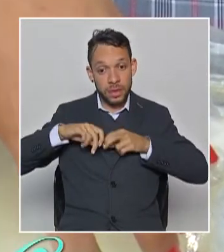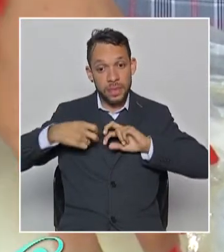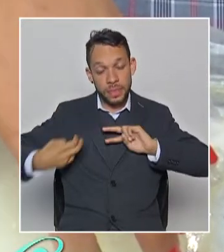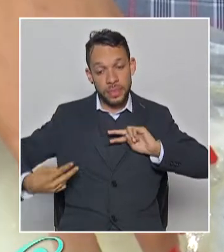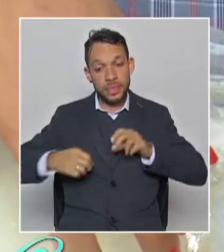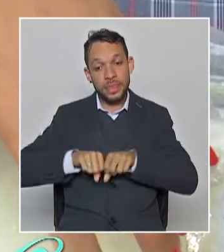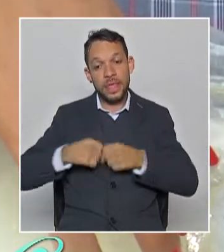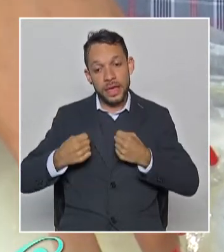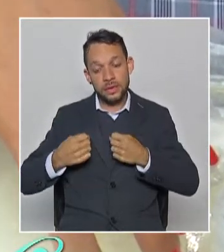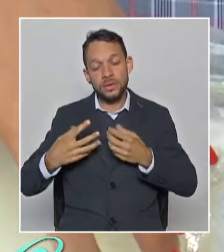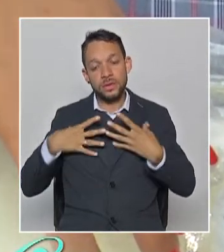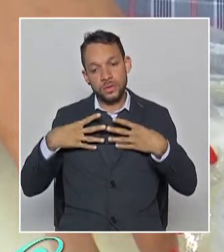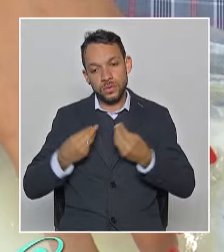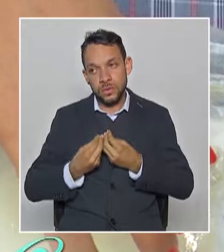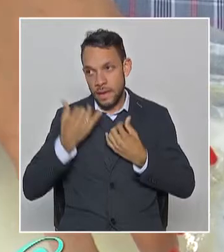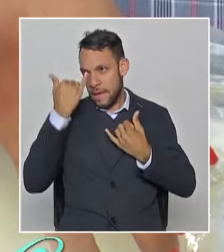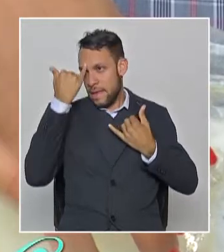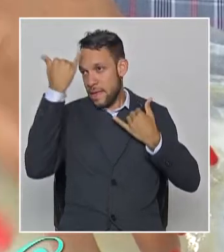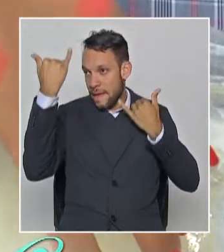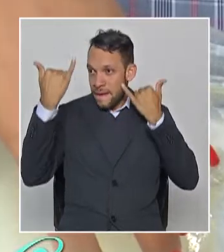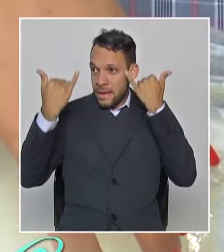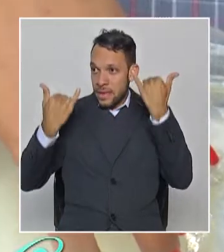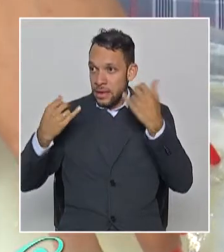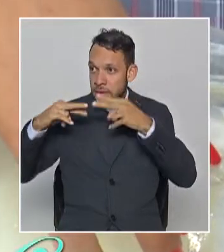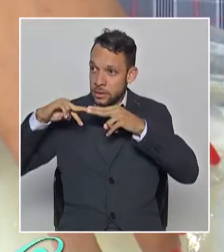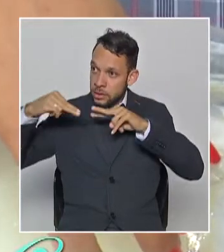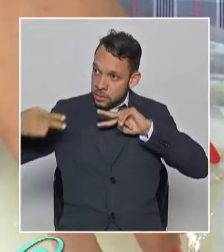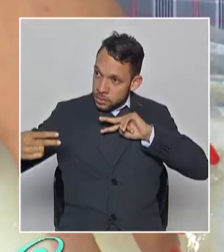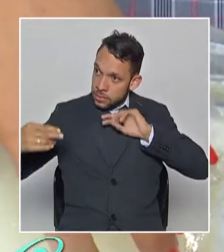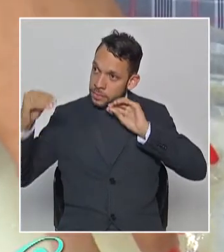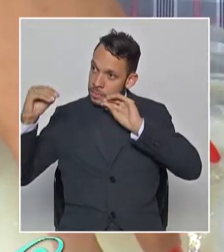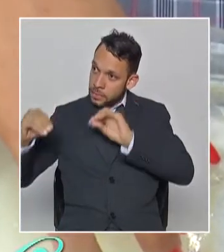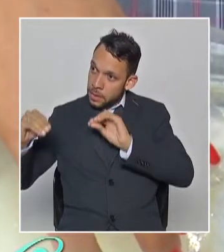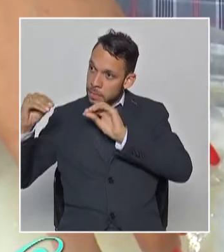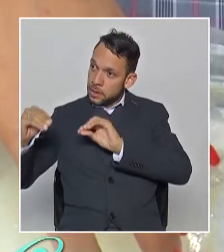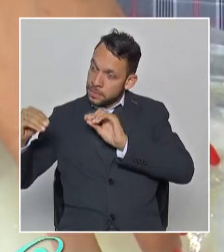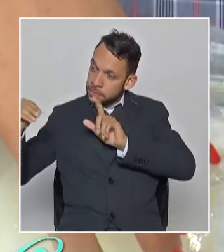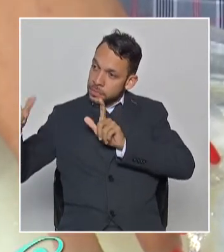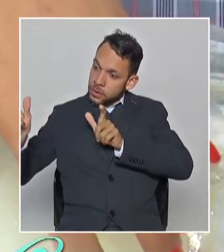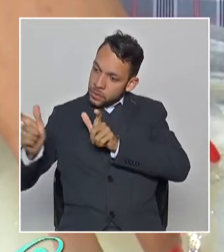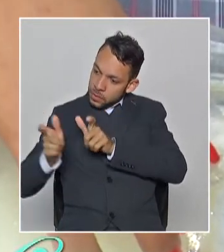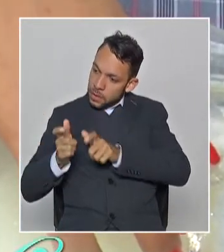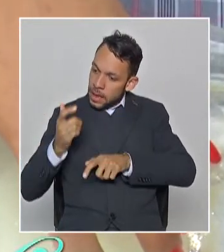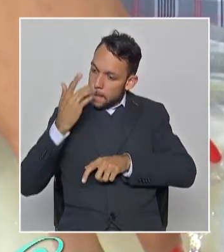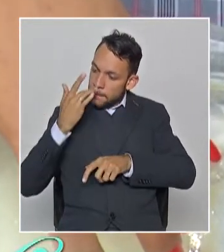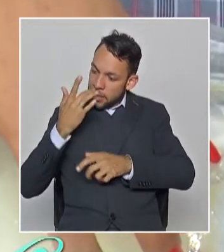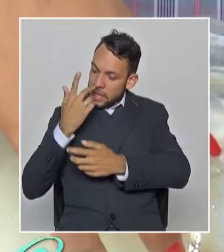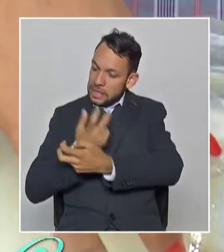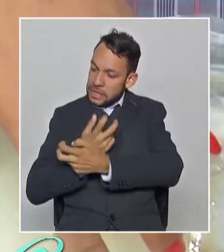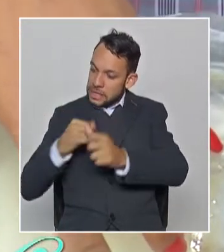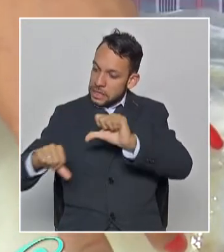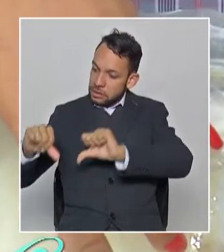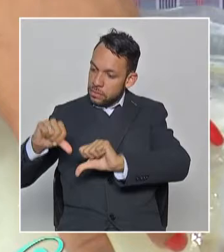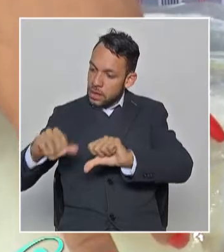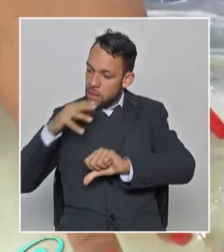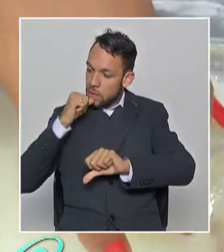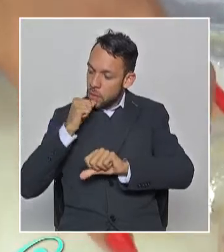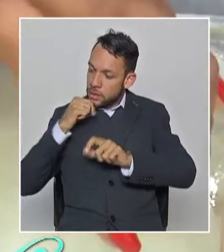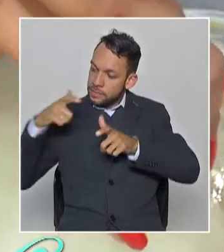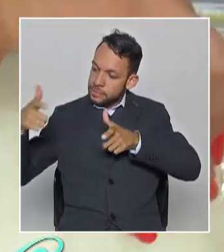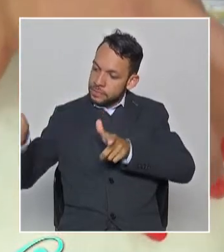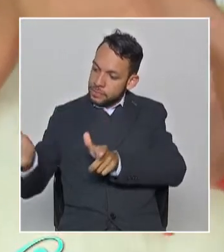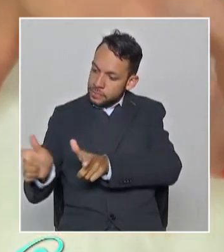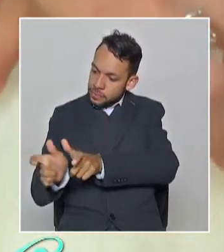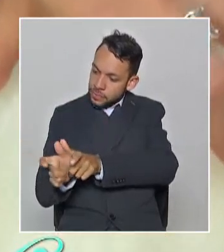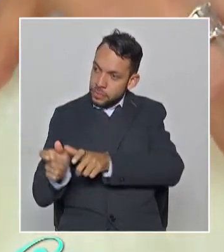raza de la abeja. Entonces la idea es manejar una raza que tenga bajos niveles de apitoxina para poder que el paciente no